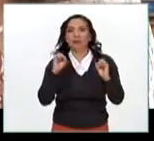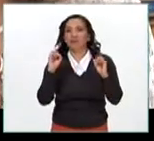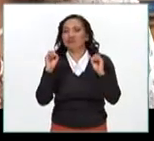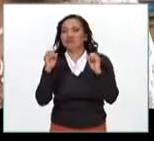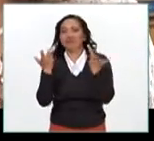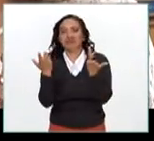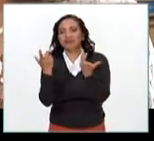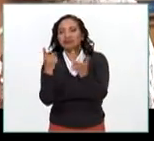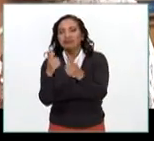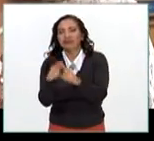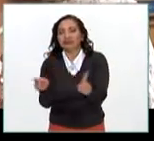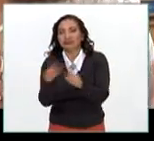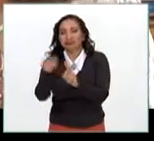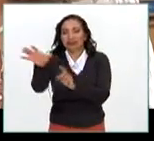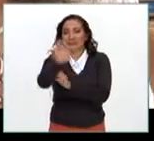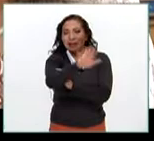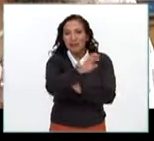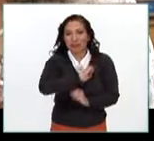fin.